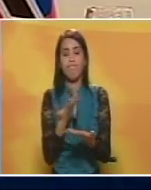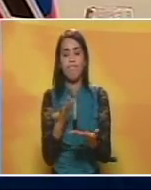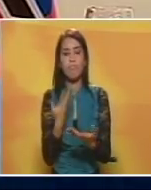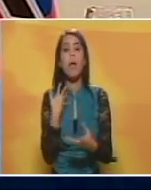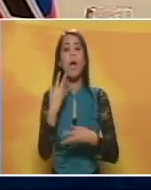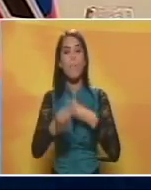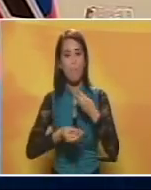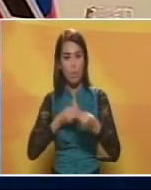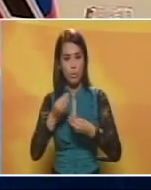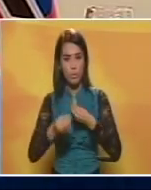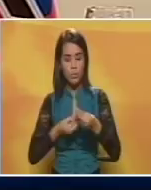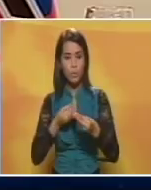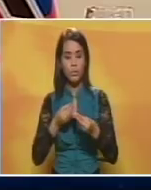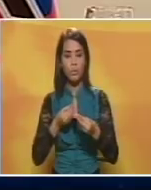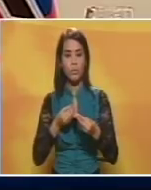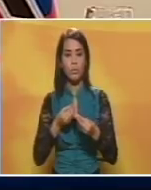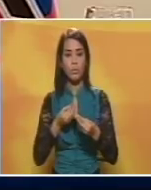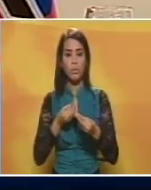estamos haciendo